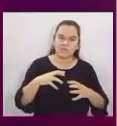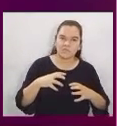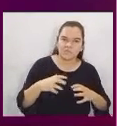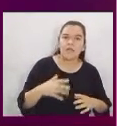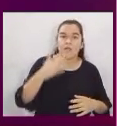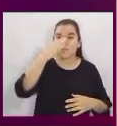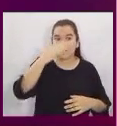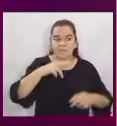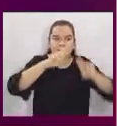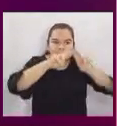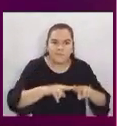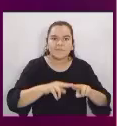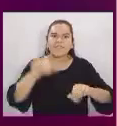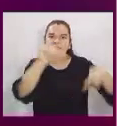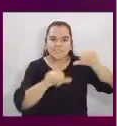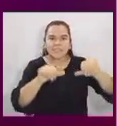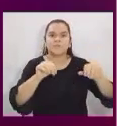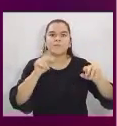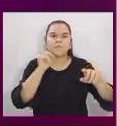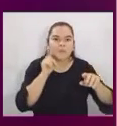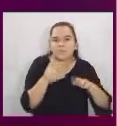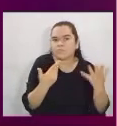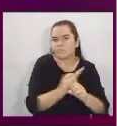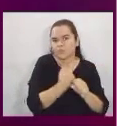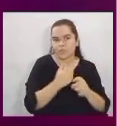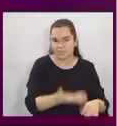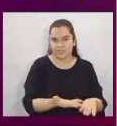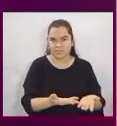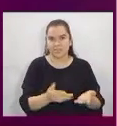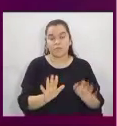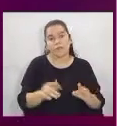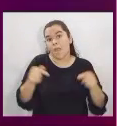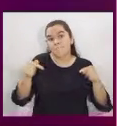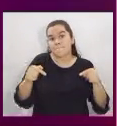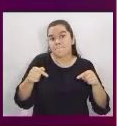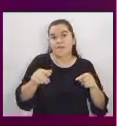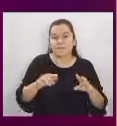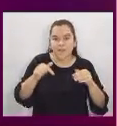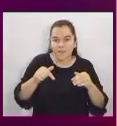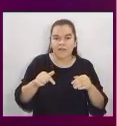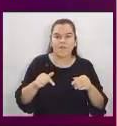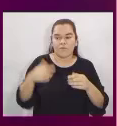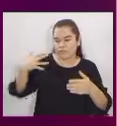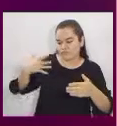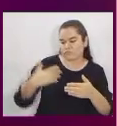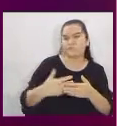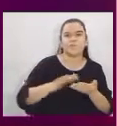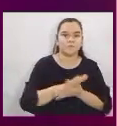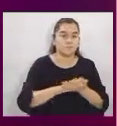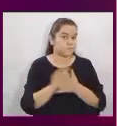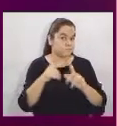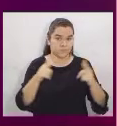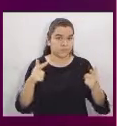Por el momento, esas enfermedades genéticas que no tienen cura, por el momento decimos, porque hay varios